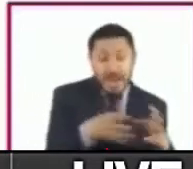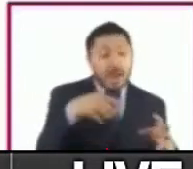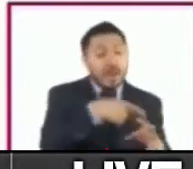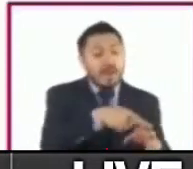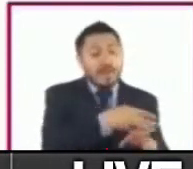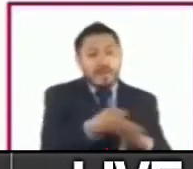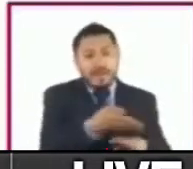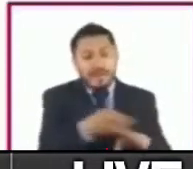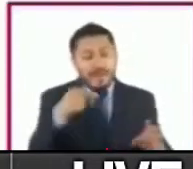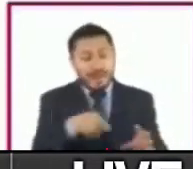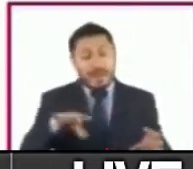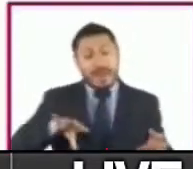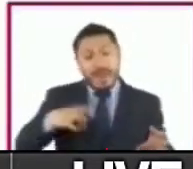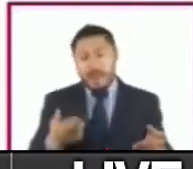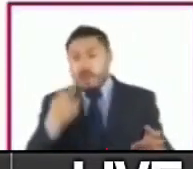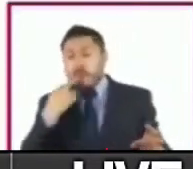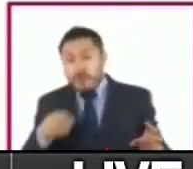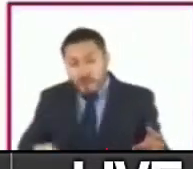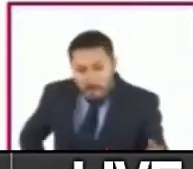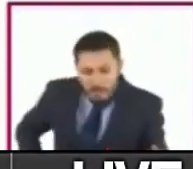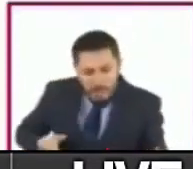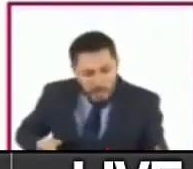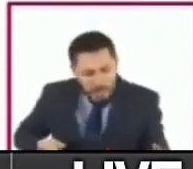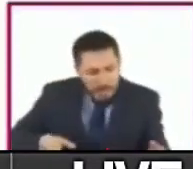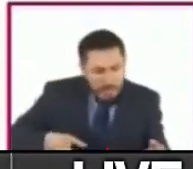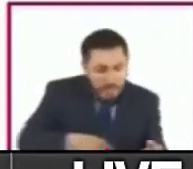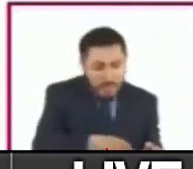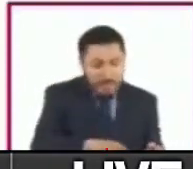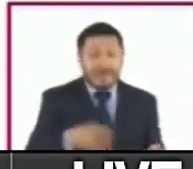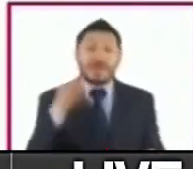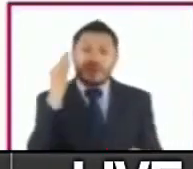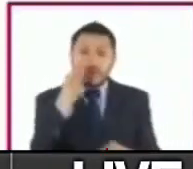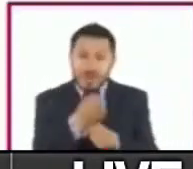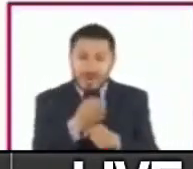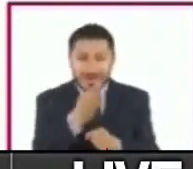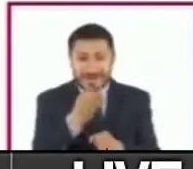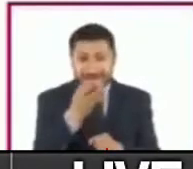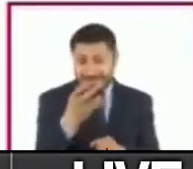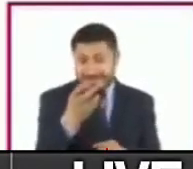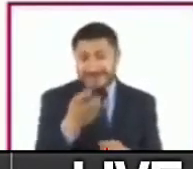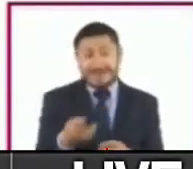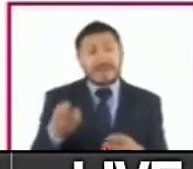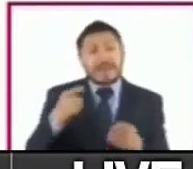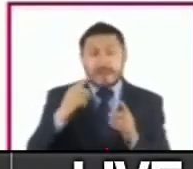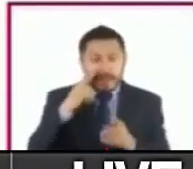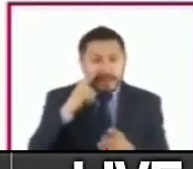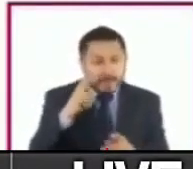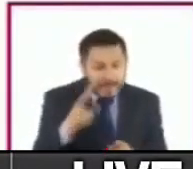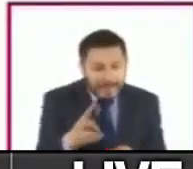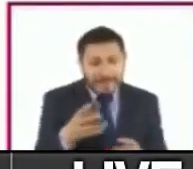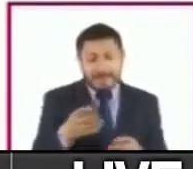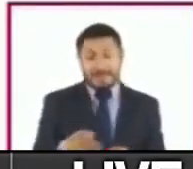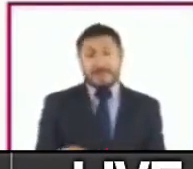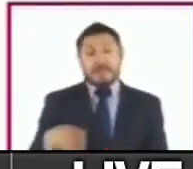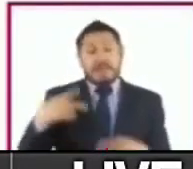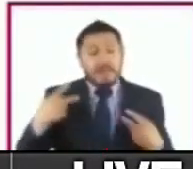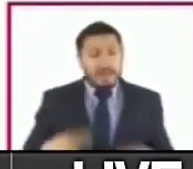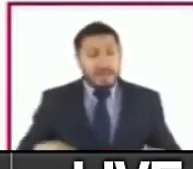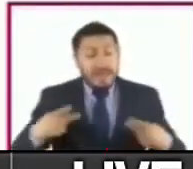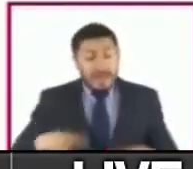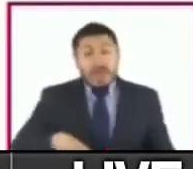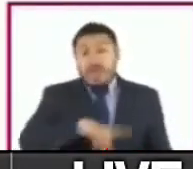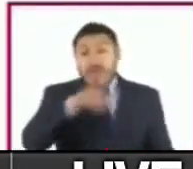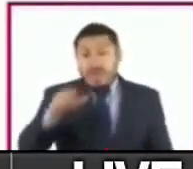blanca. A continuación, es el turno del jugador con pelotas azules, quien intentará colocar su pelota